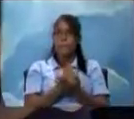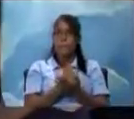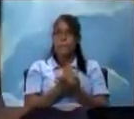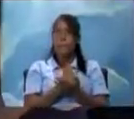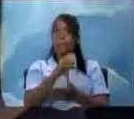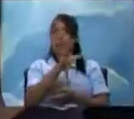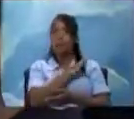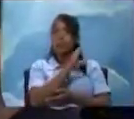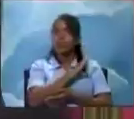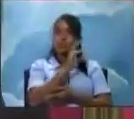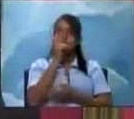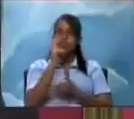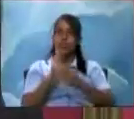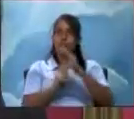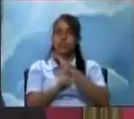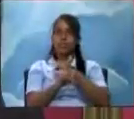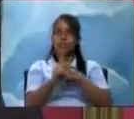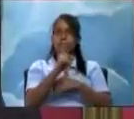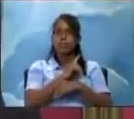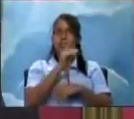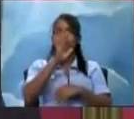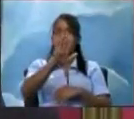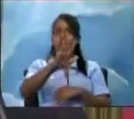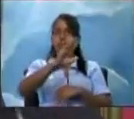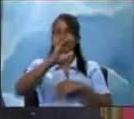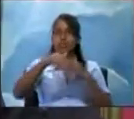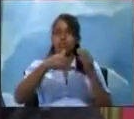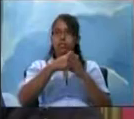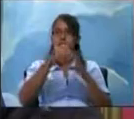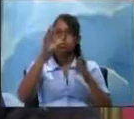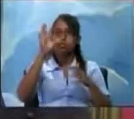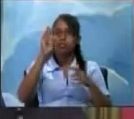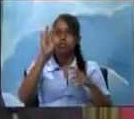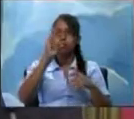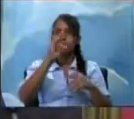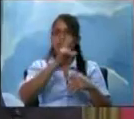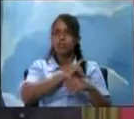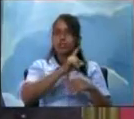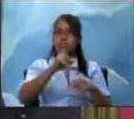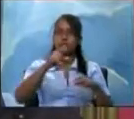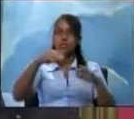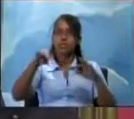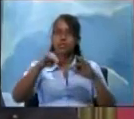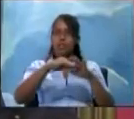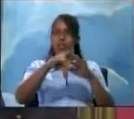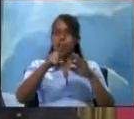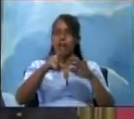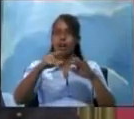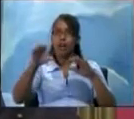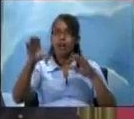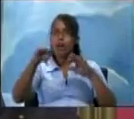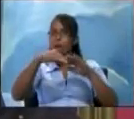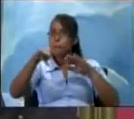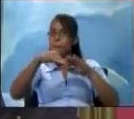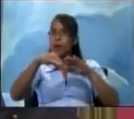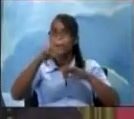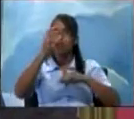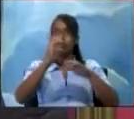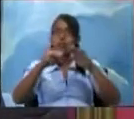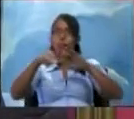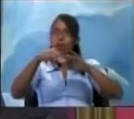Bendito sea Dios, me corresponden los versículos del 5 al 7 de el Santo Evangelio según San